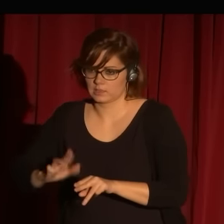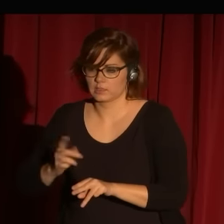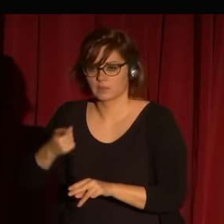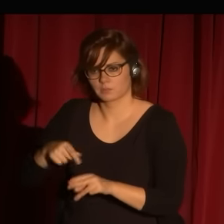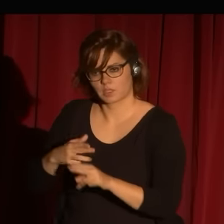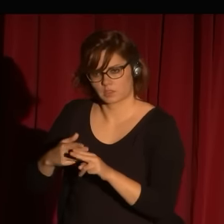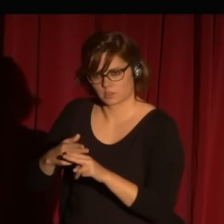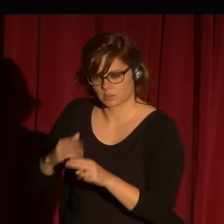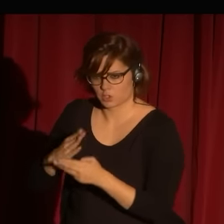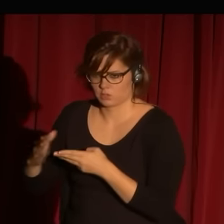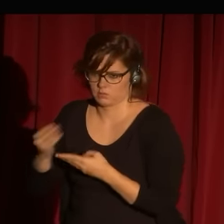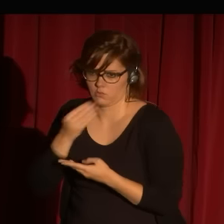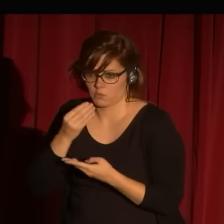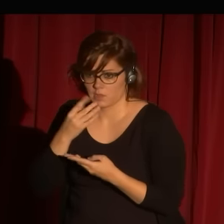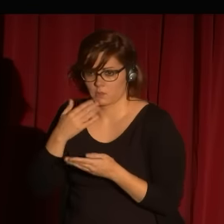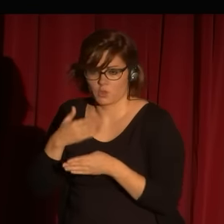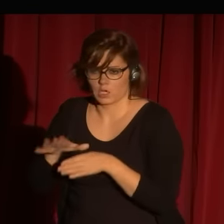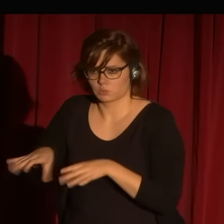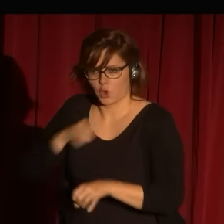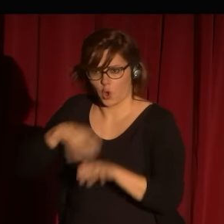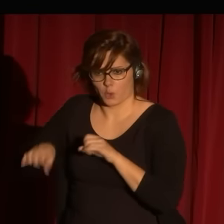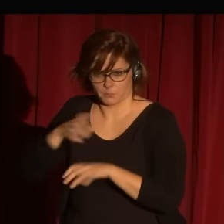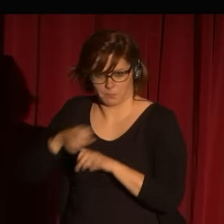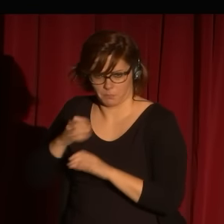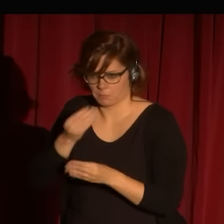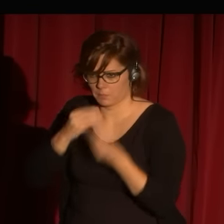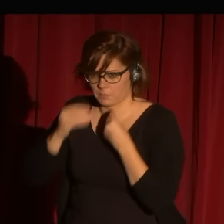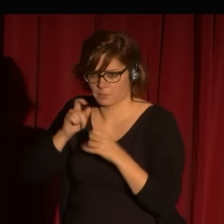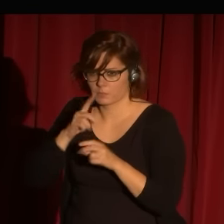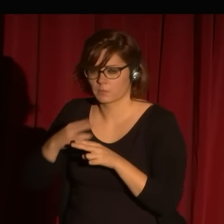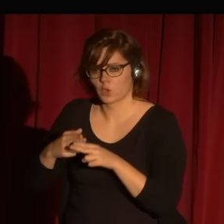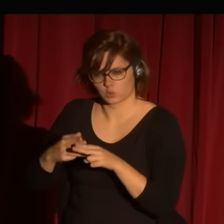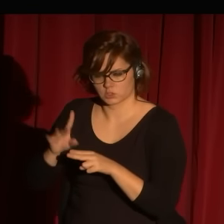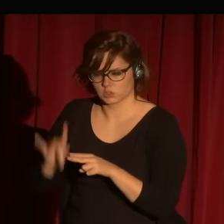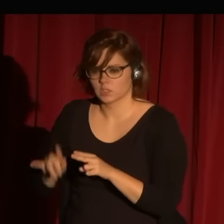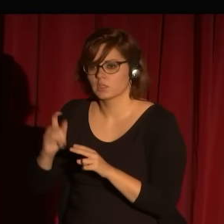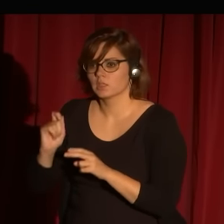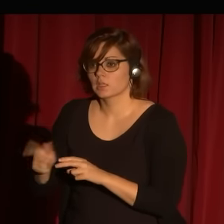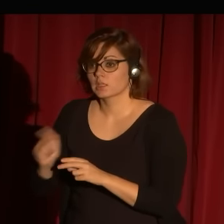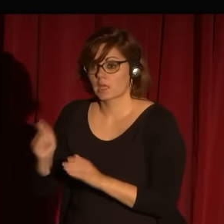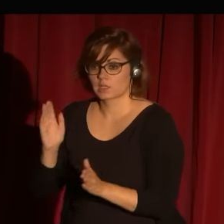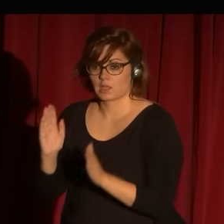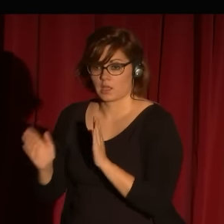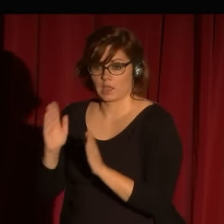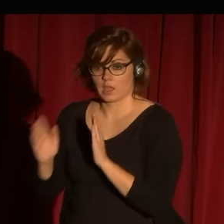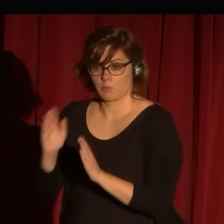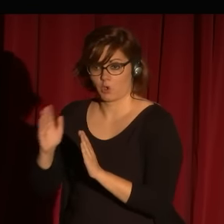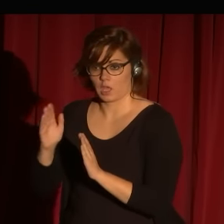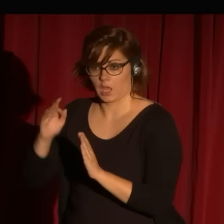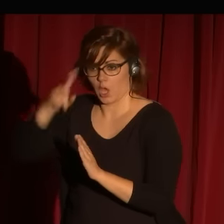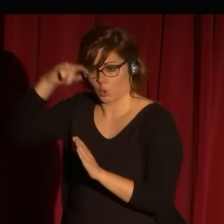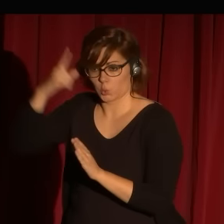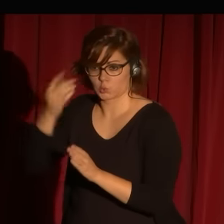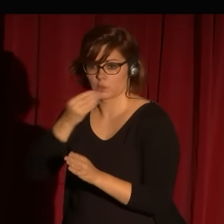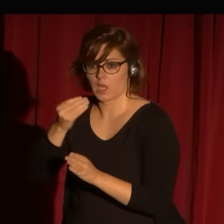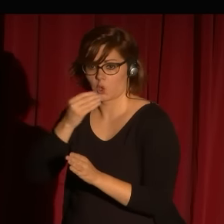comida que está en la mesa que por lo demás se coge con la mano y se ven muchos escritores en la cultura culinaria del momento hablando de que es una pena que poco a